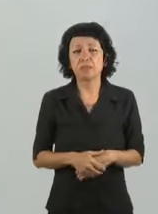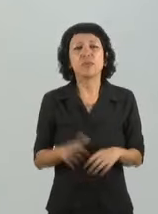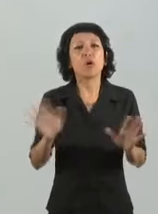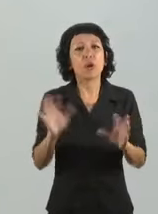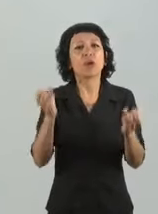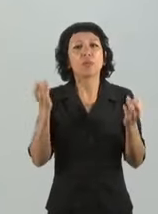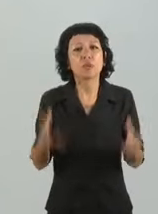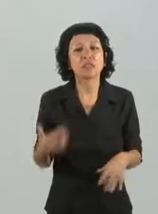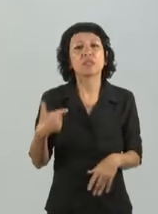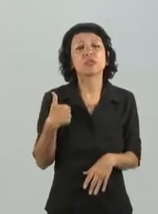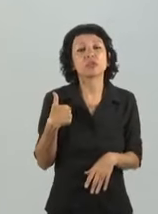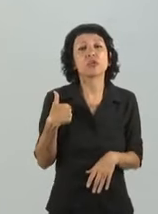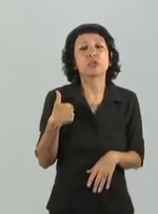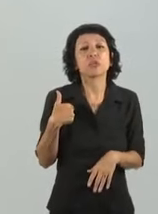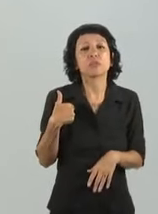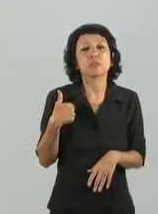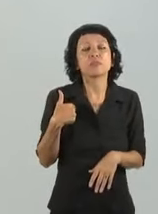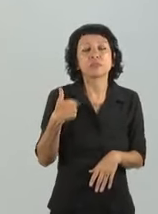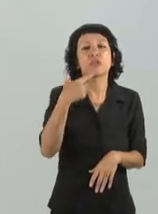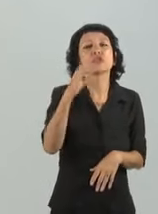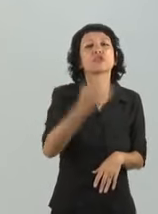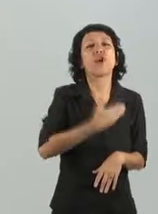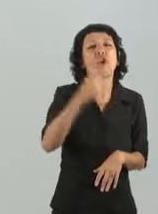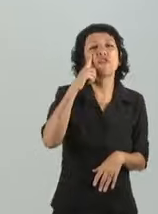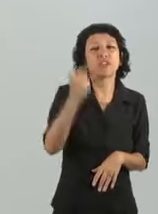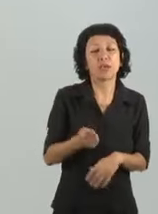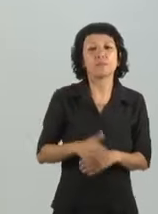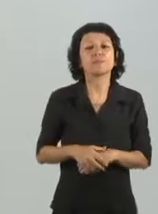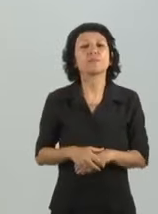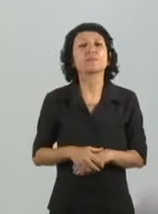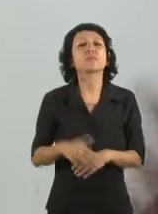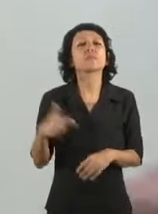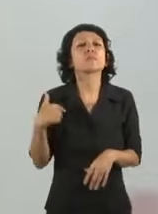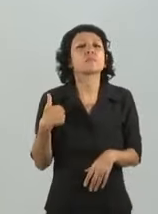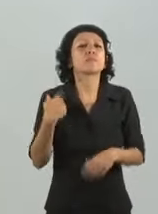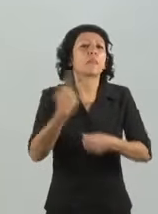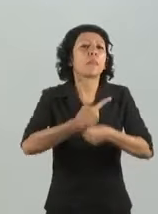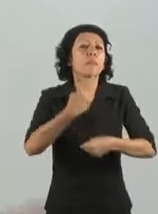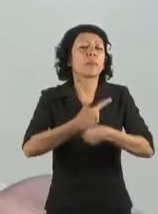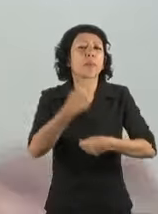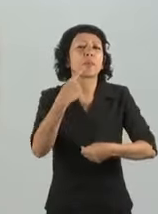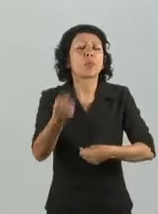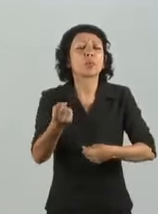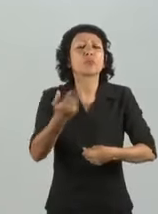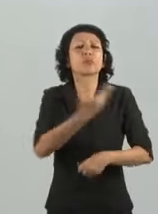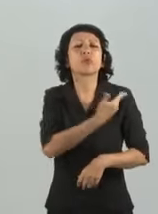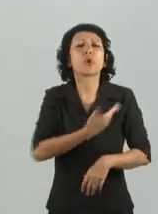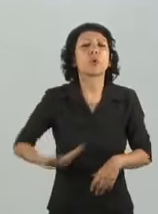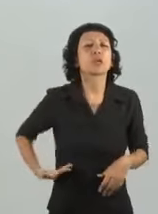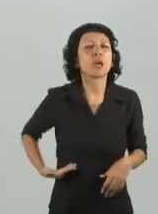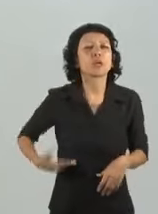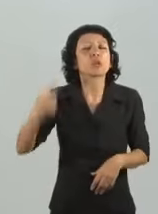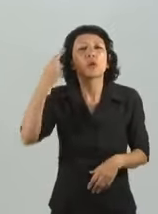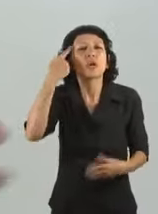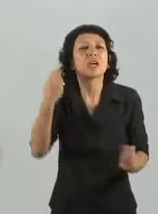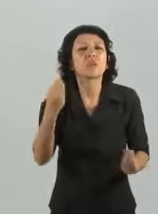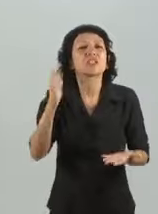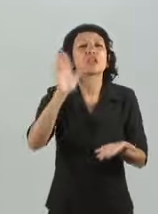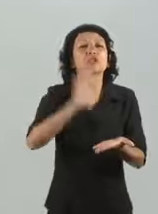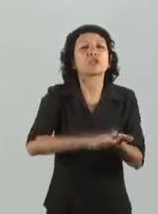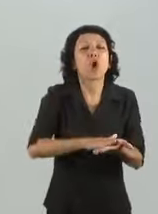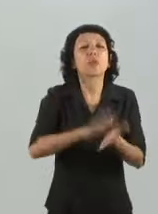cómo está Sofía rojas de noticias argentinas en primer lugar quisiera pedirle Cuál es la evaluación que hace el gobierno eh sobre la convocatoria del